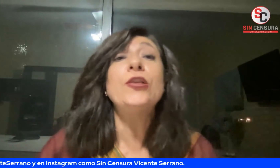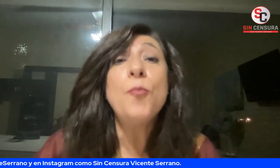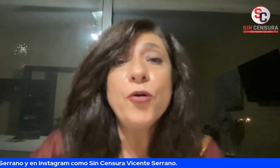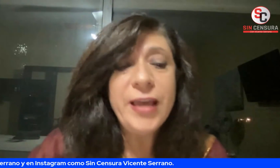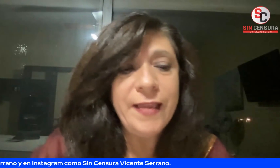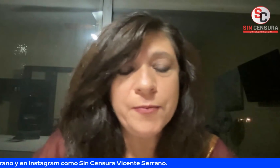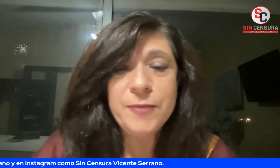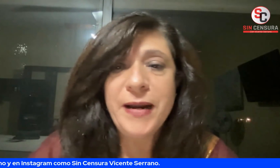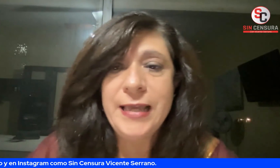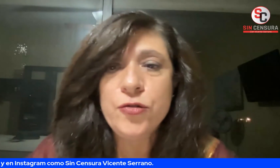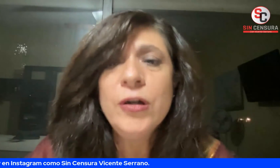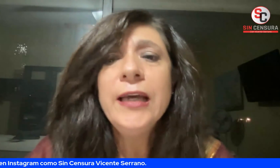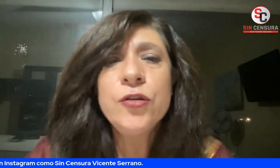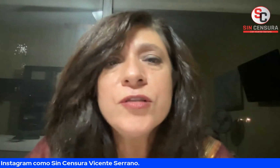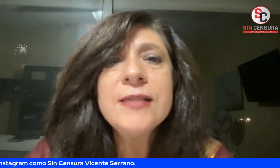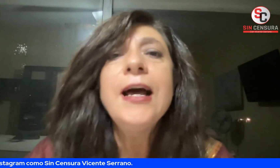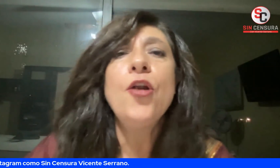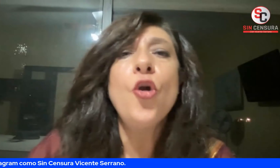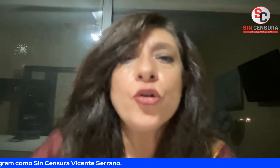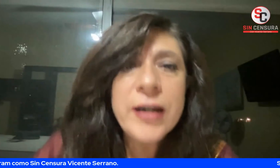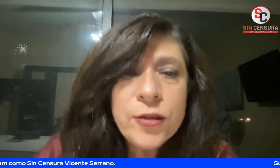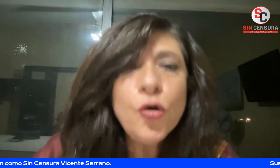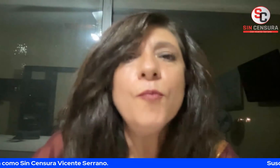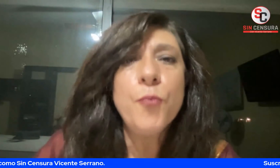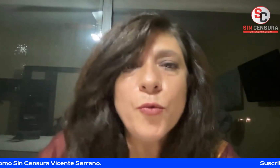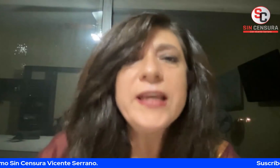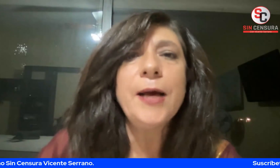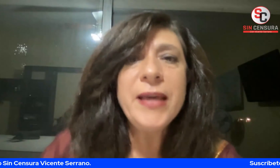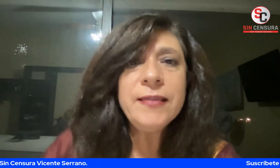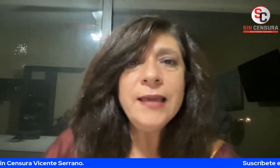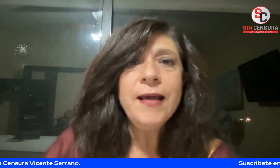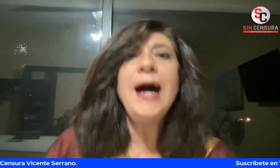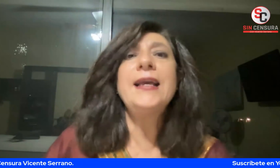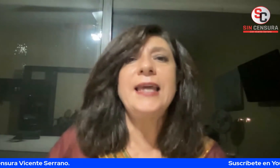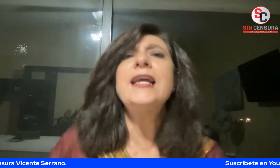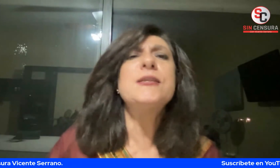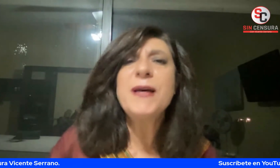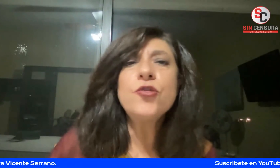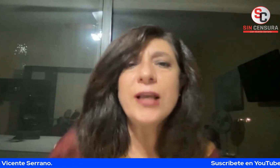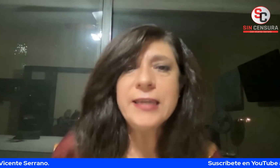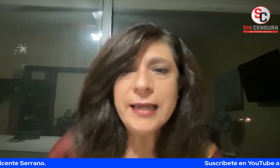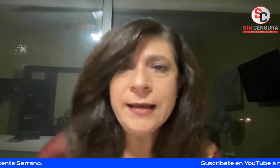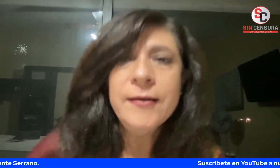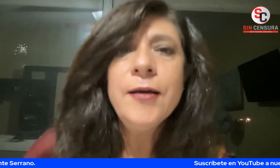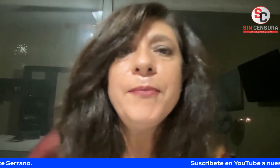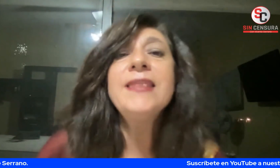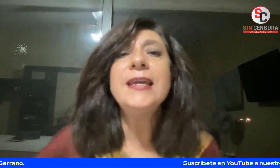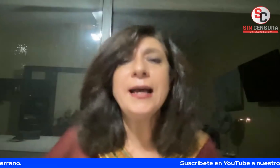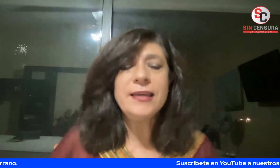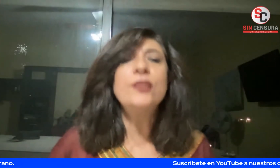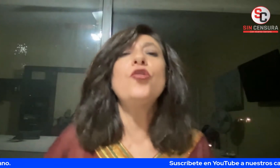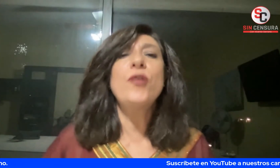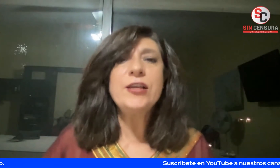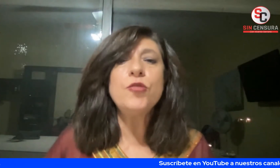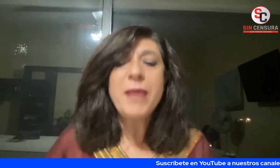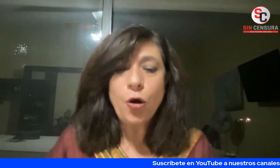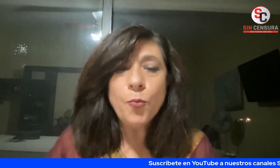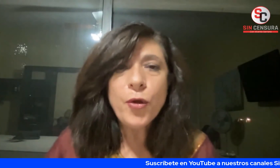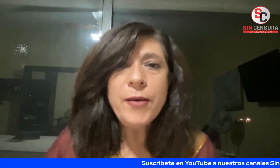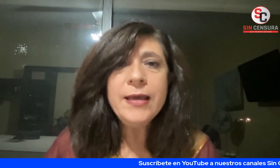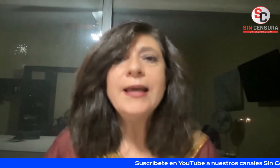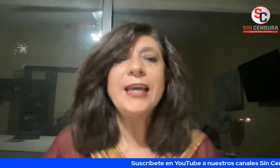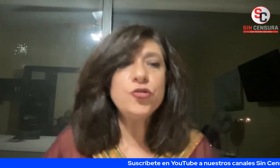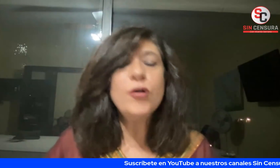Pues porque no podía dar más para eso. Entonces, lo reto públicamente a que en el espacio que él quiera me diga y en todo caso